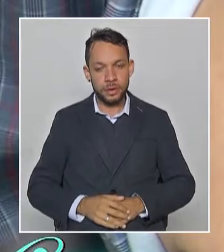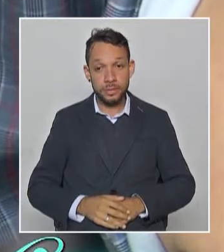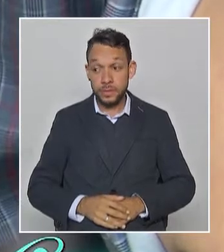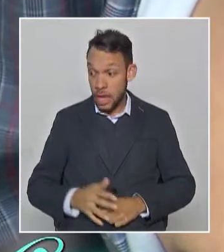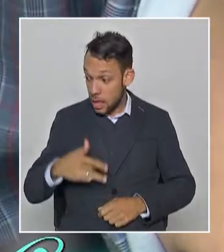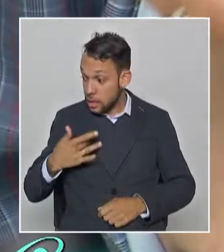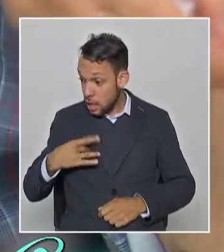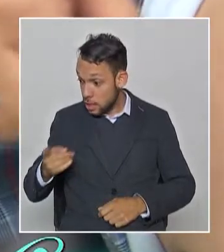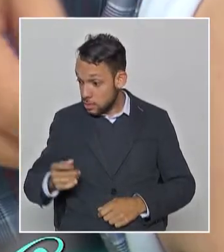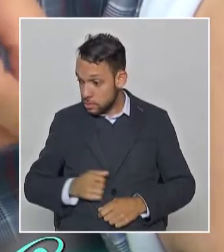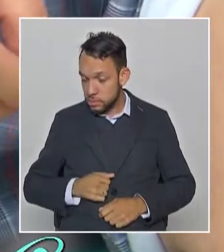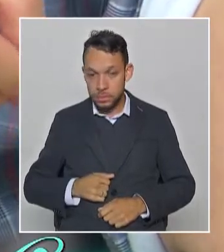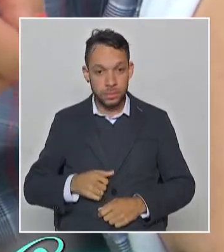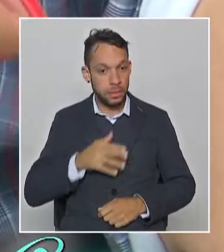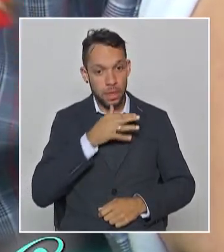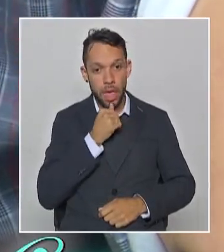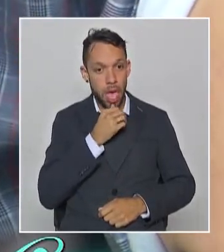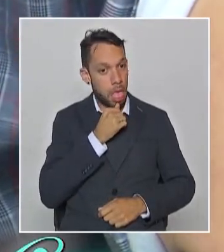¿Siente algo, Guillermo? No,